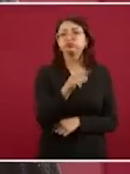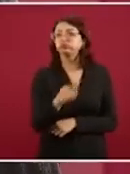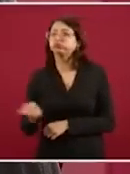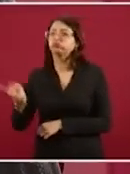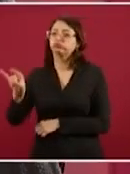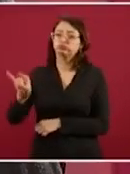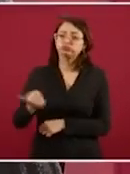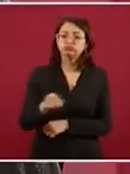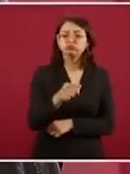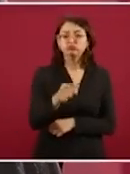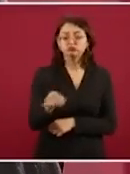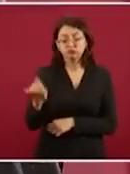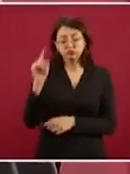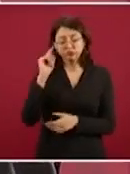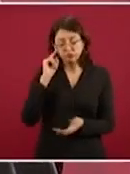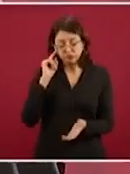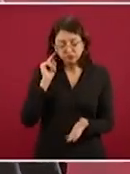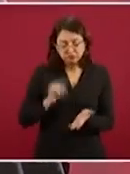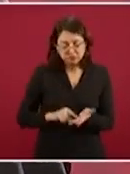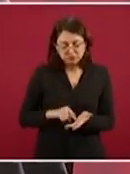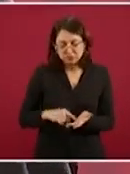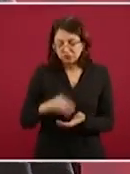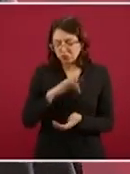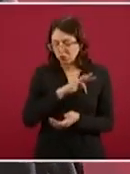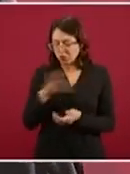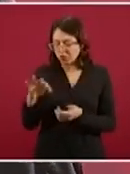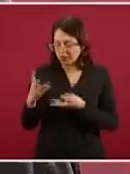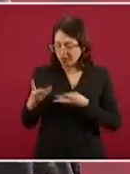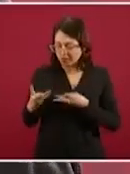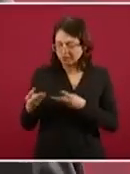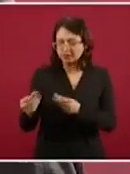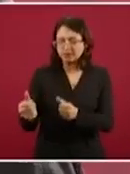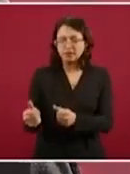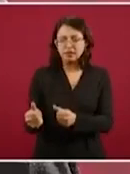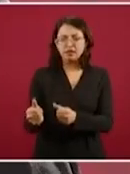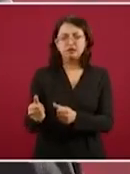entonces creo que estaba permitido gastar